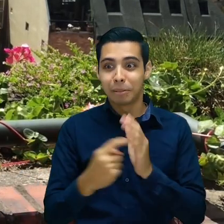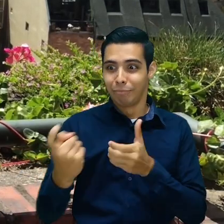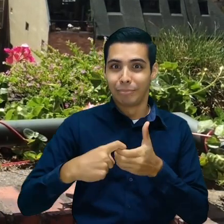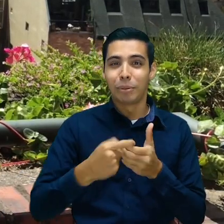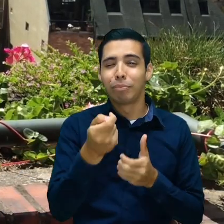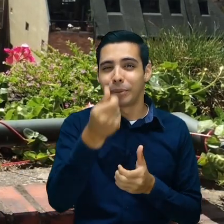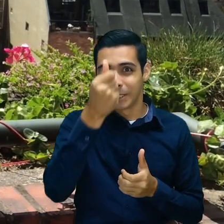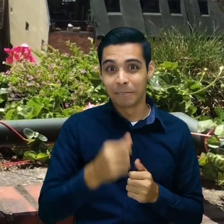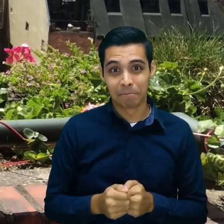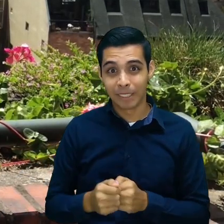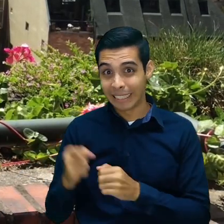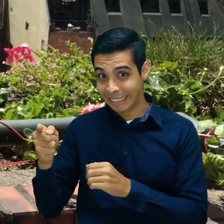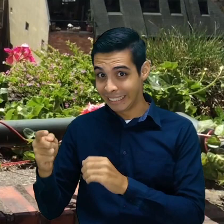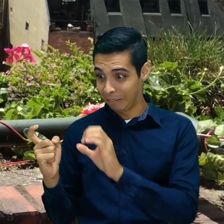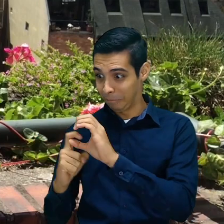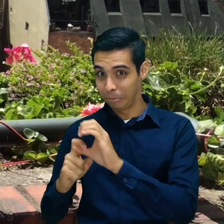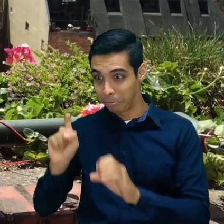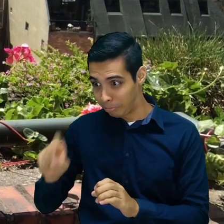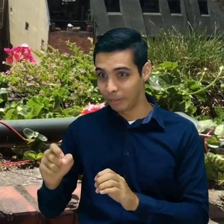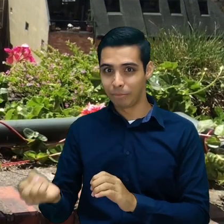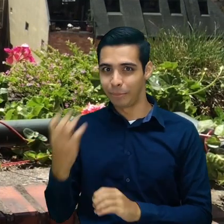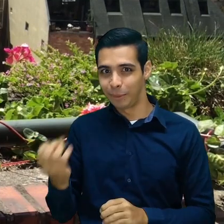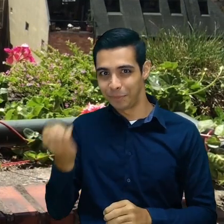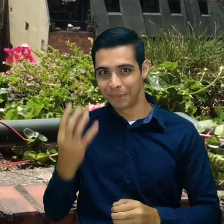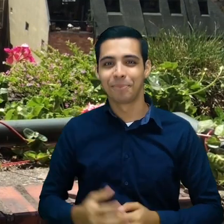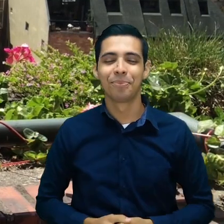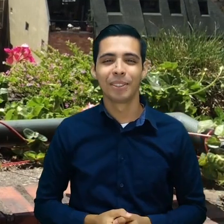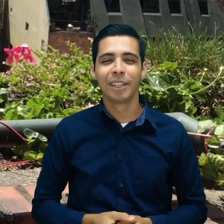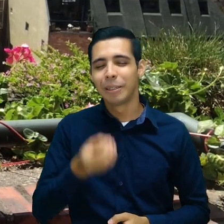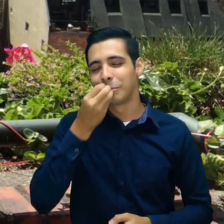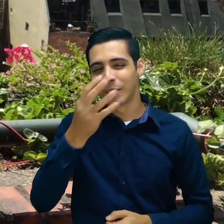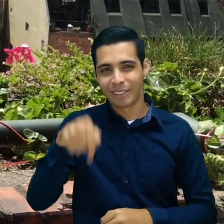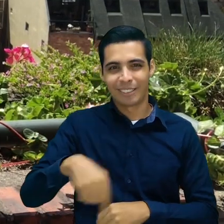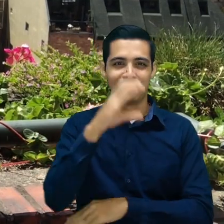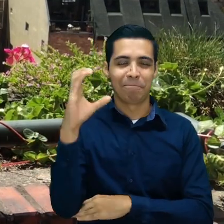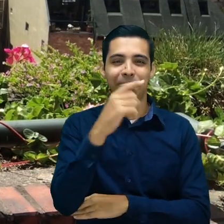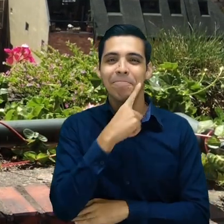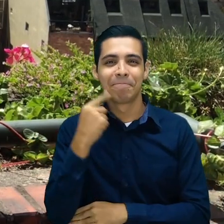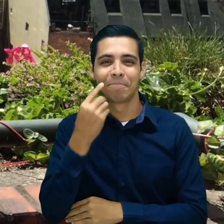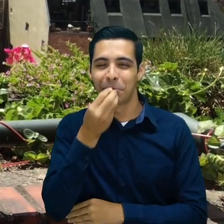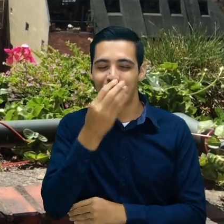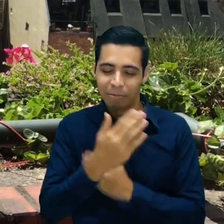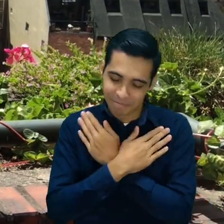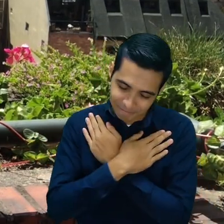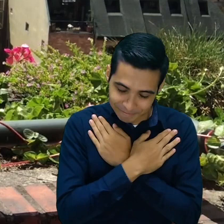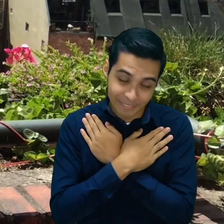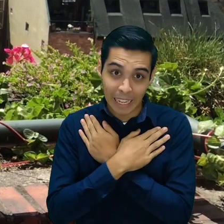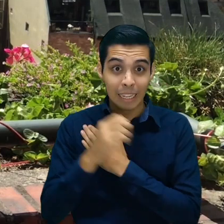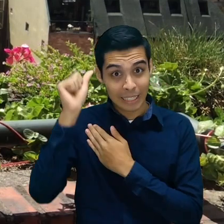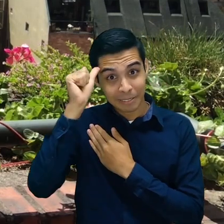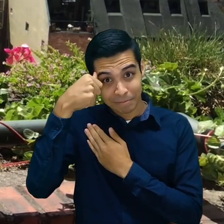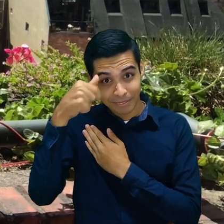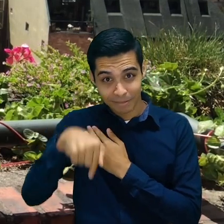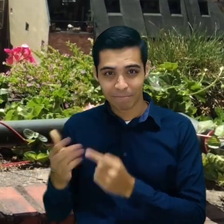y, claramente, activen la campanita de notificaciones para no perderse de ningún video. Se despide de Colombia Karen Suárez, les envío un beso, un abrazo